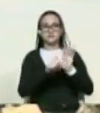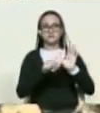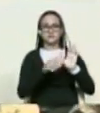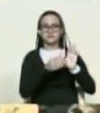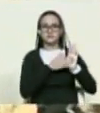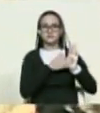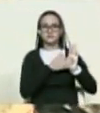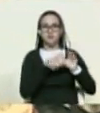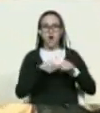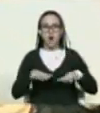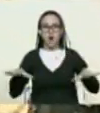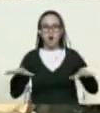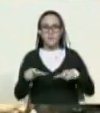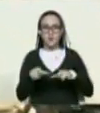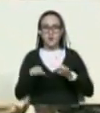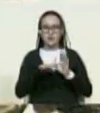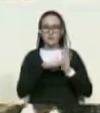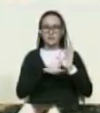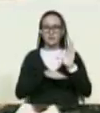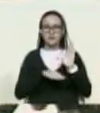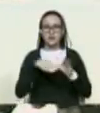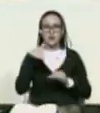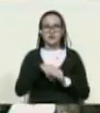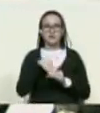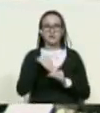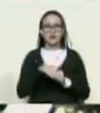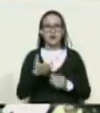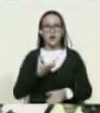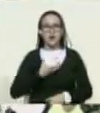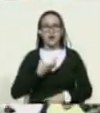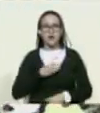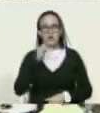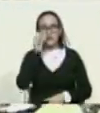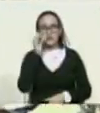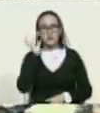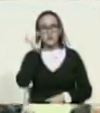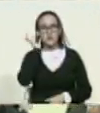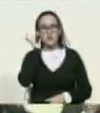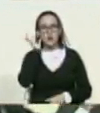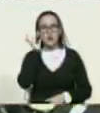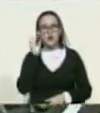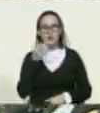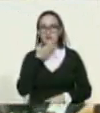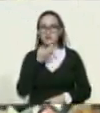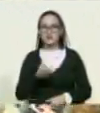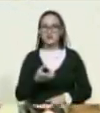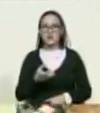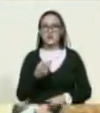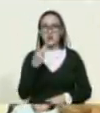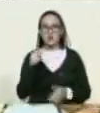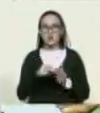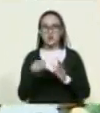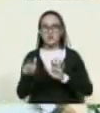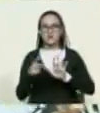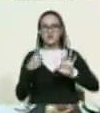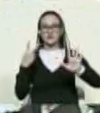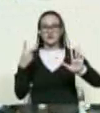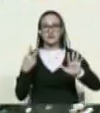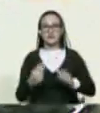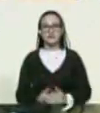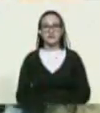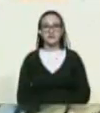para convocar y programar elecciones de alcaldes y alcaldesas en el mes de diciembre de 2017.